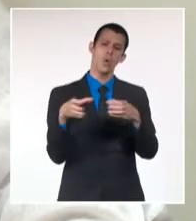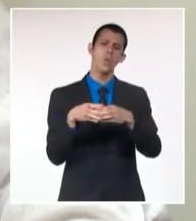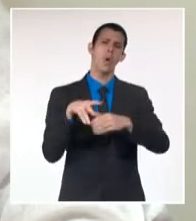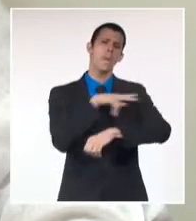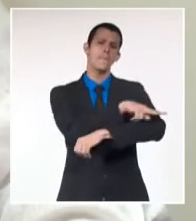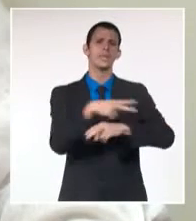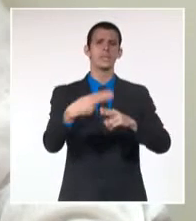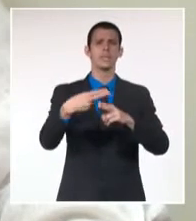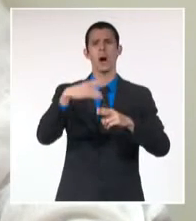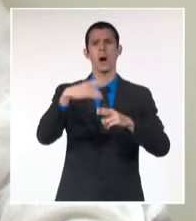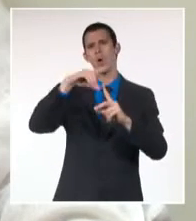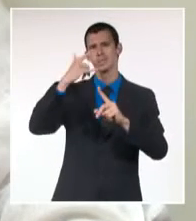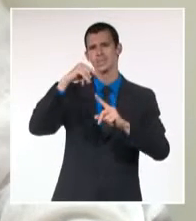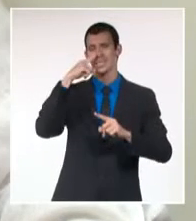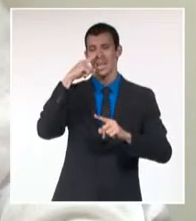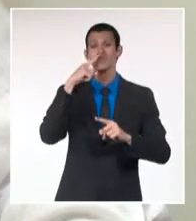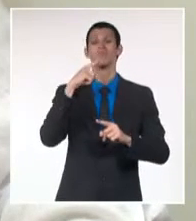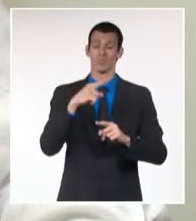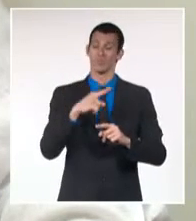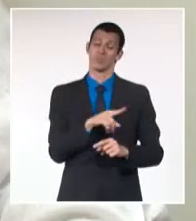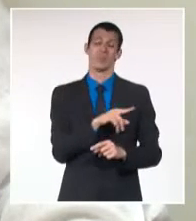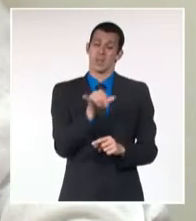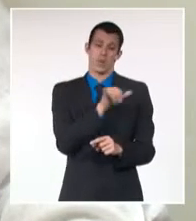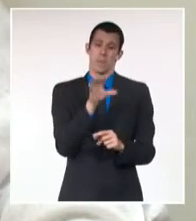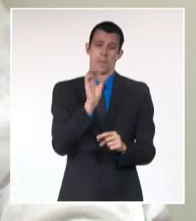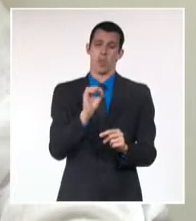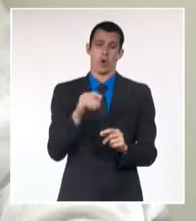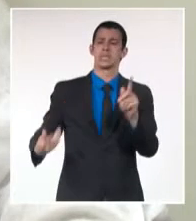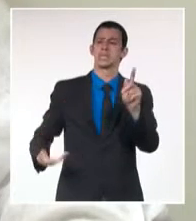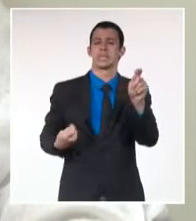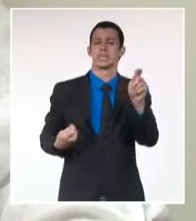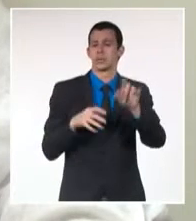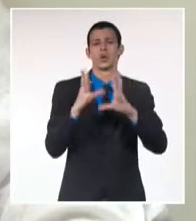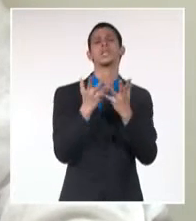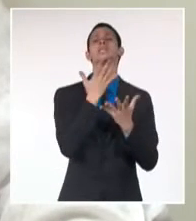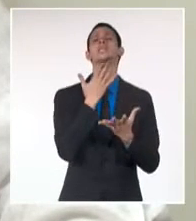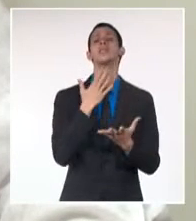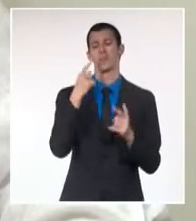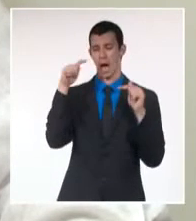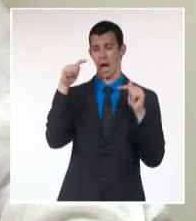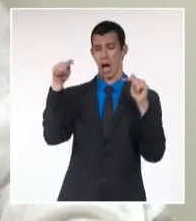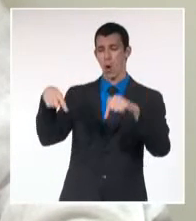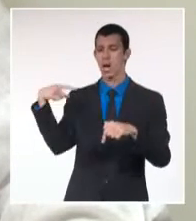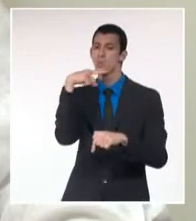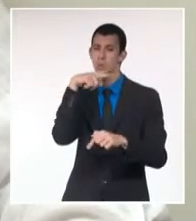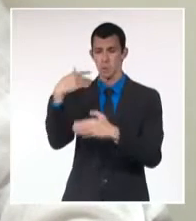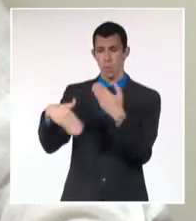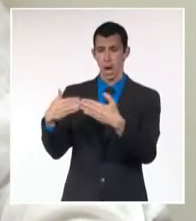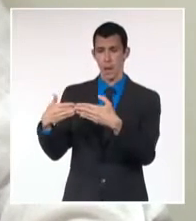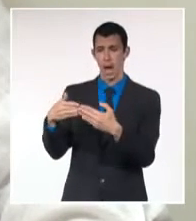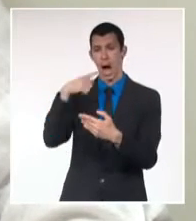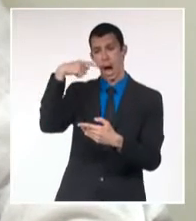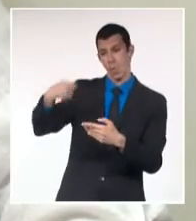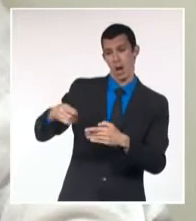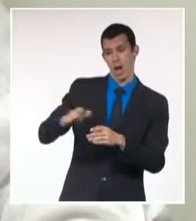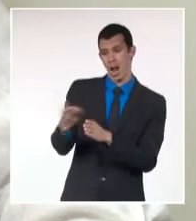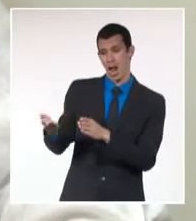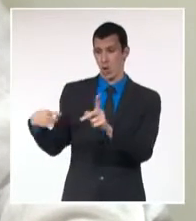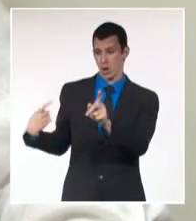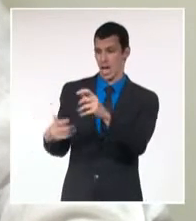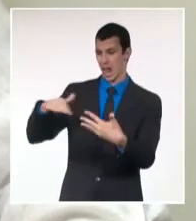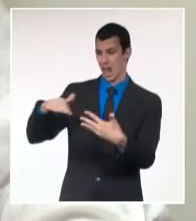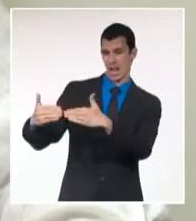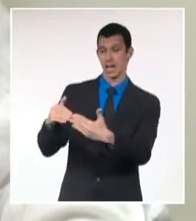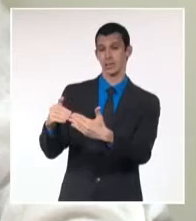marcados, pero entre otras cosas para recuperar el mercado de gas licuado, en que ahora Estados Unidos es el